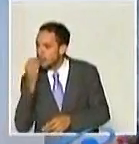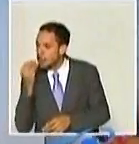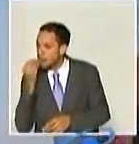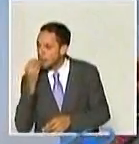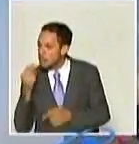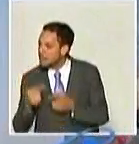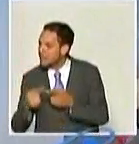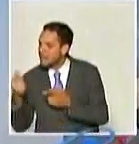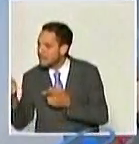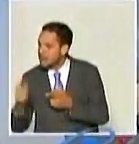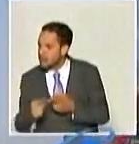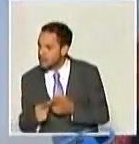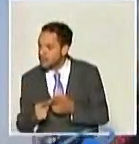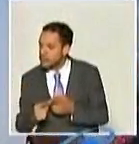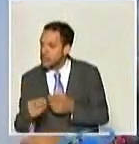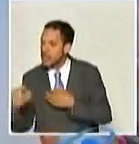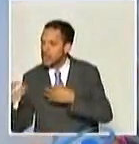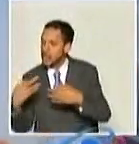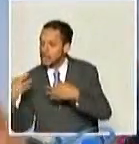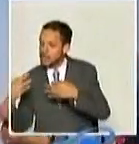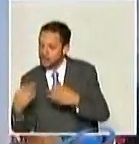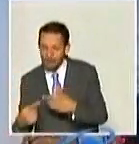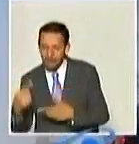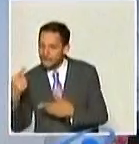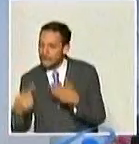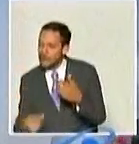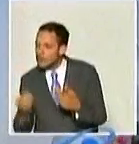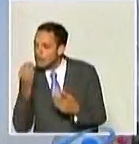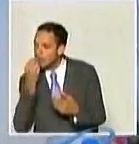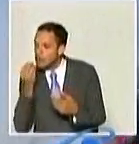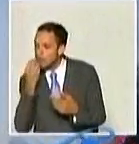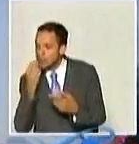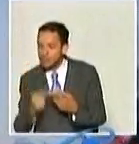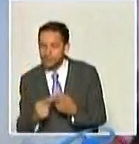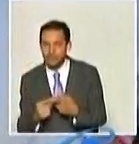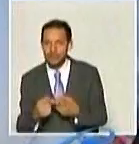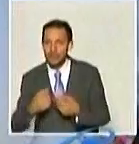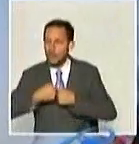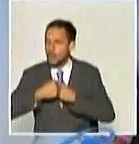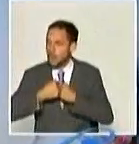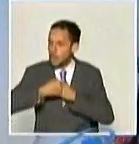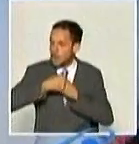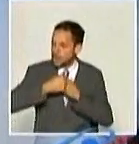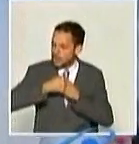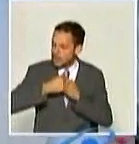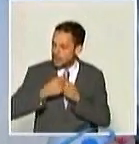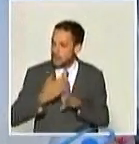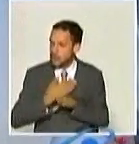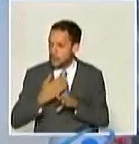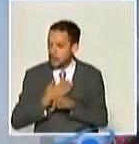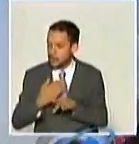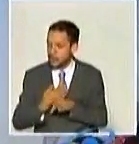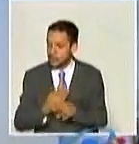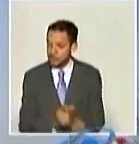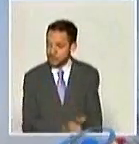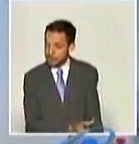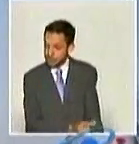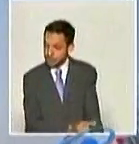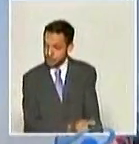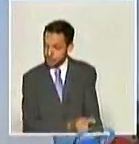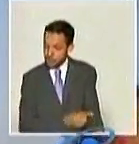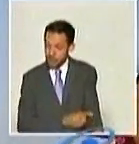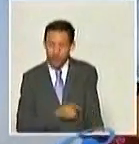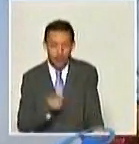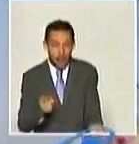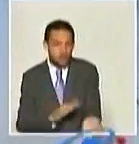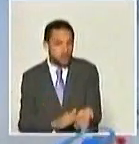porque de lo que nosotros comemos es lo que nos enfermamos. Si usted va enfermo de una rodilla, le empezamos a hacer su plasma y usted no